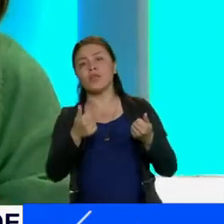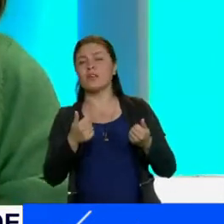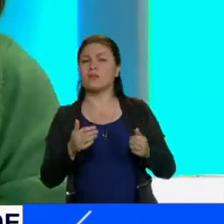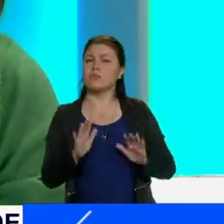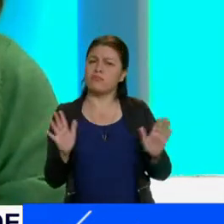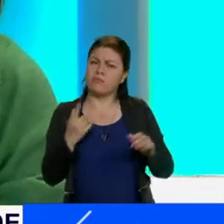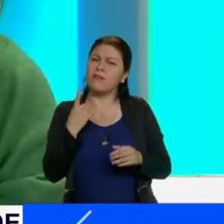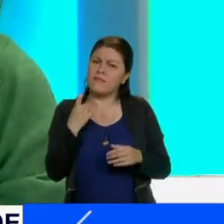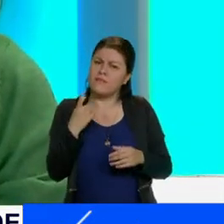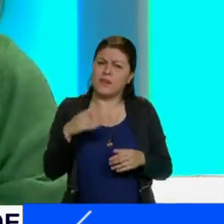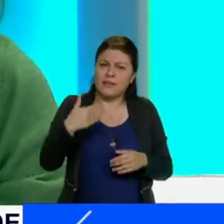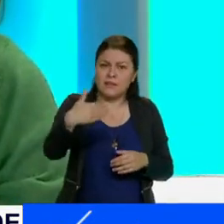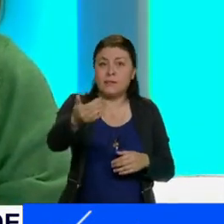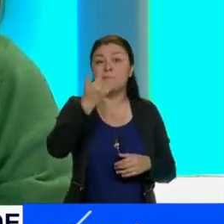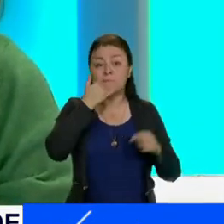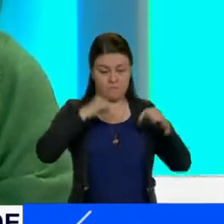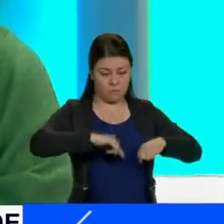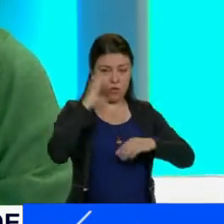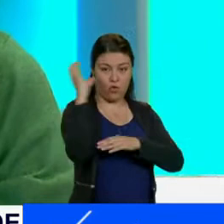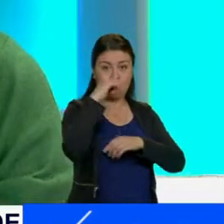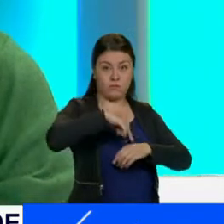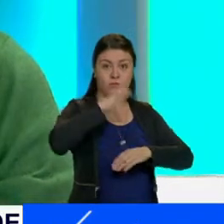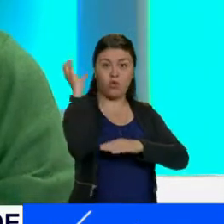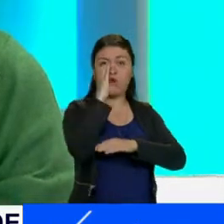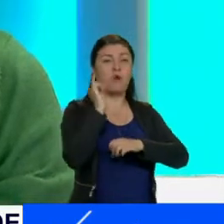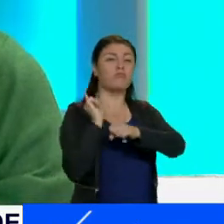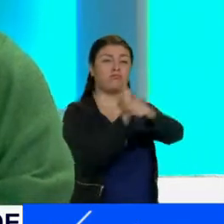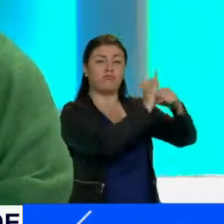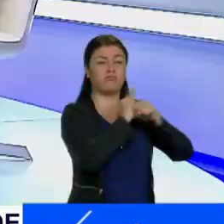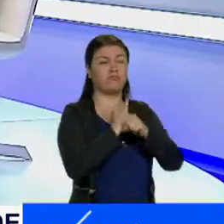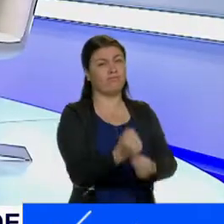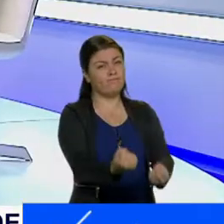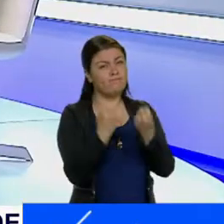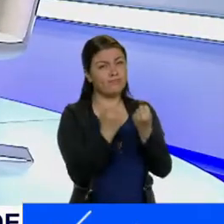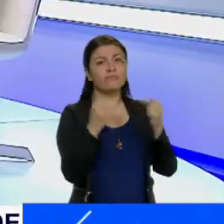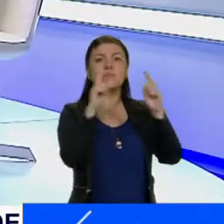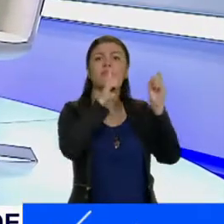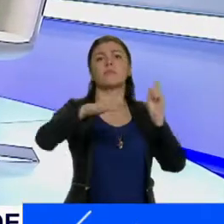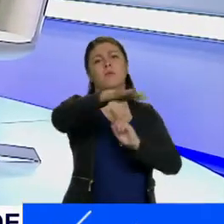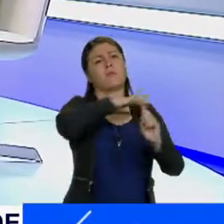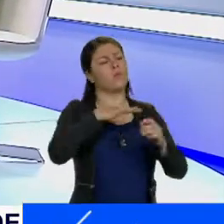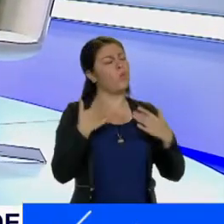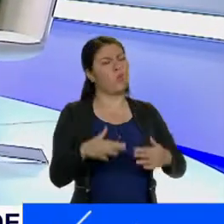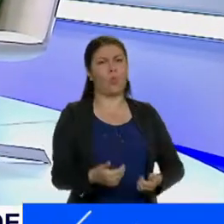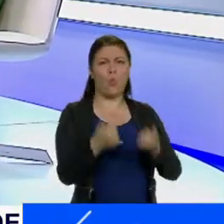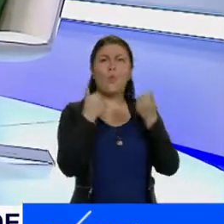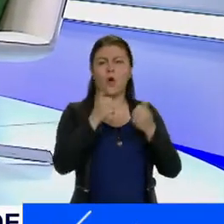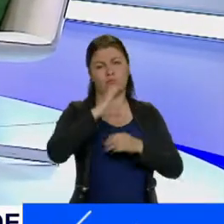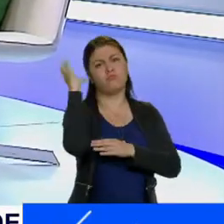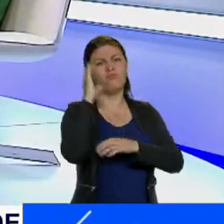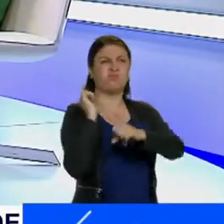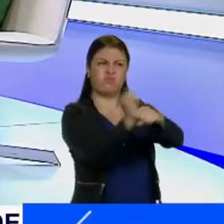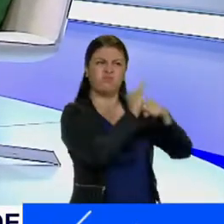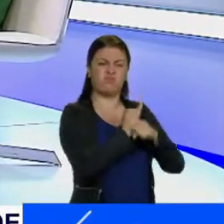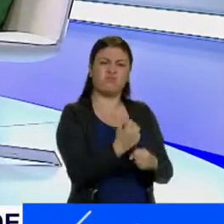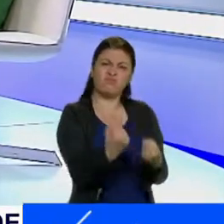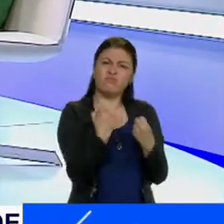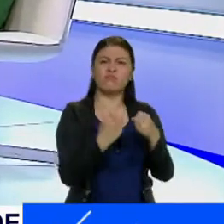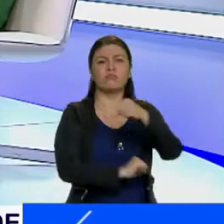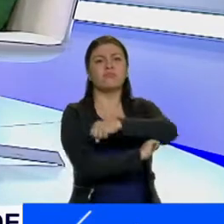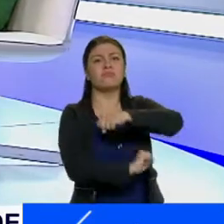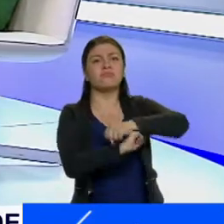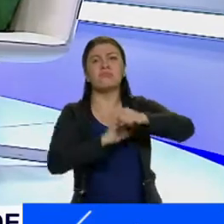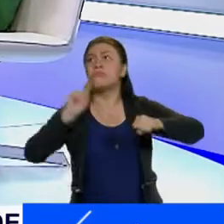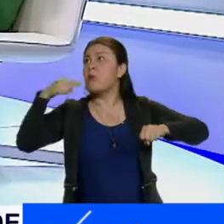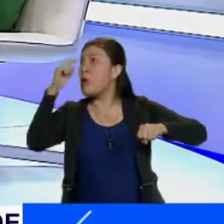a nuestros vecinos, Colombia cuenta con una institucionalidad muy fuerte en lo ambiental. No creo que haya otra similar, teniendo